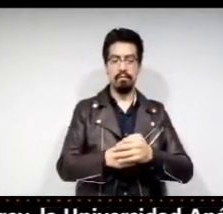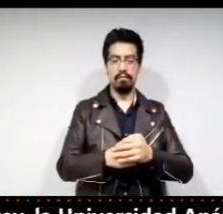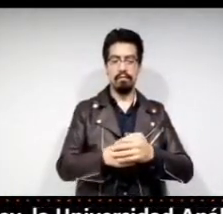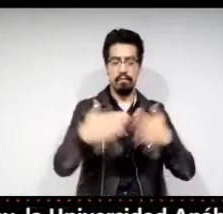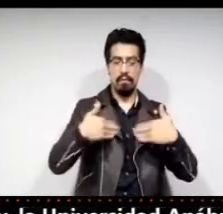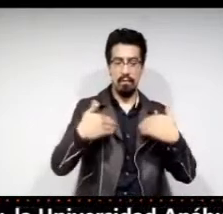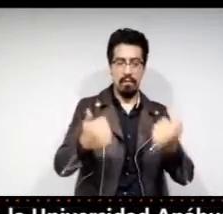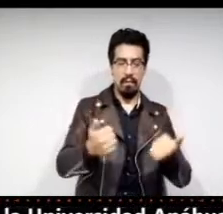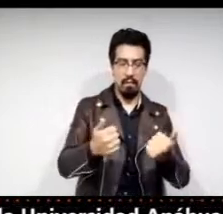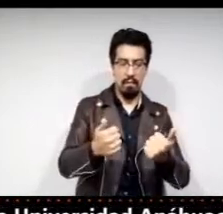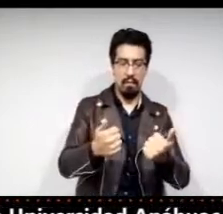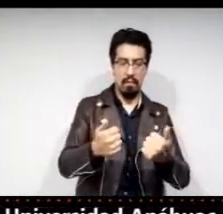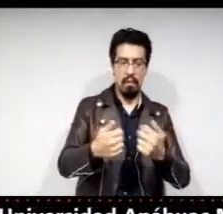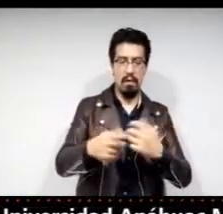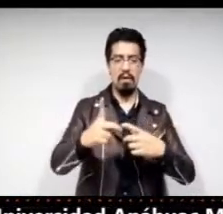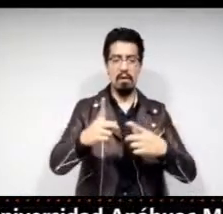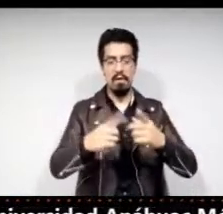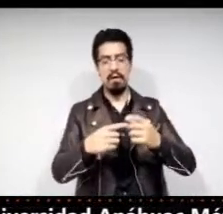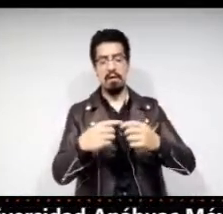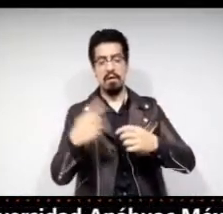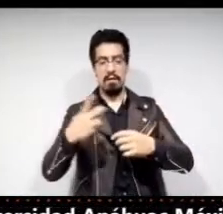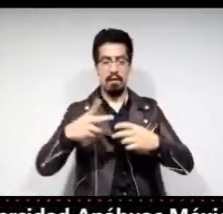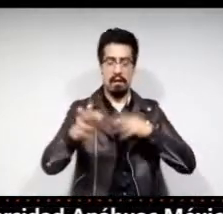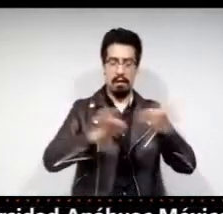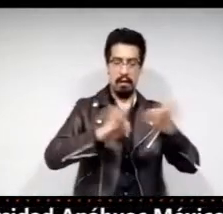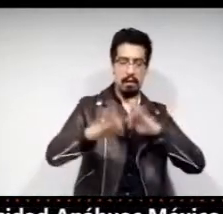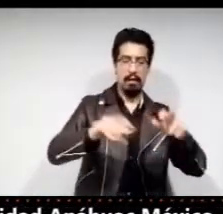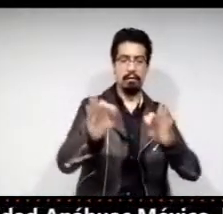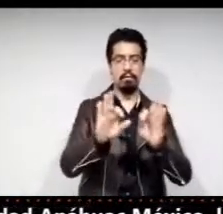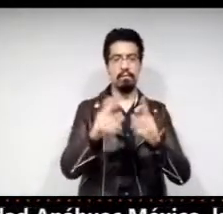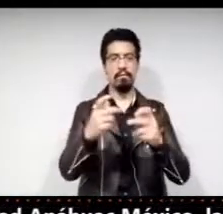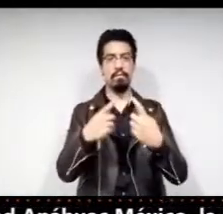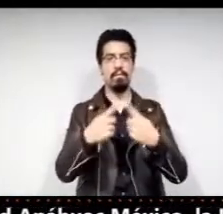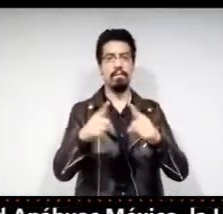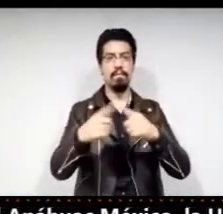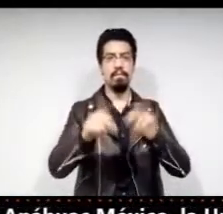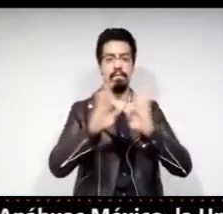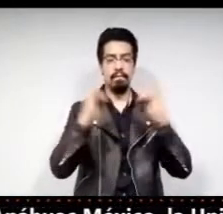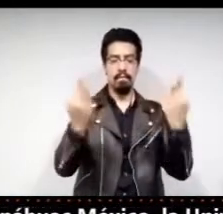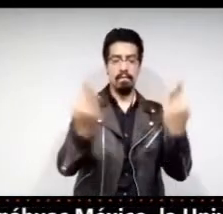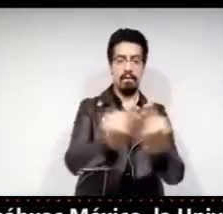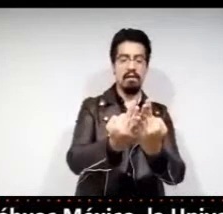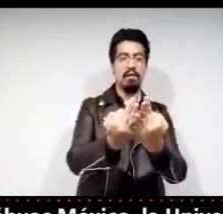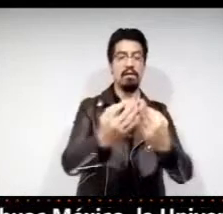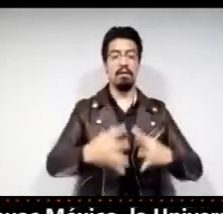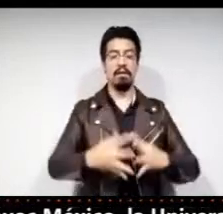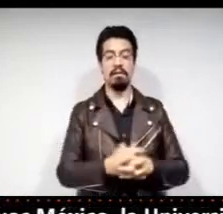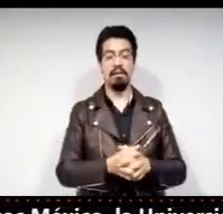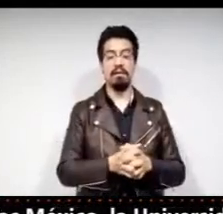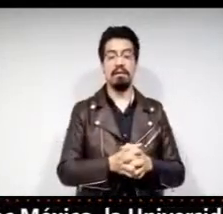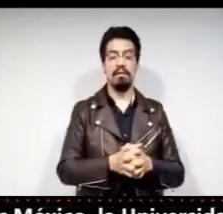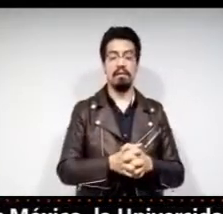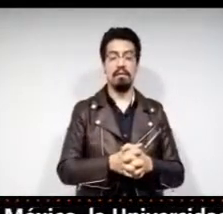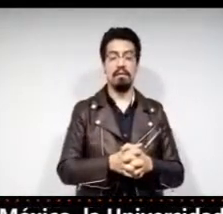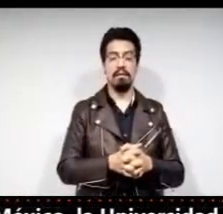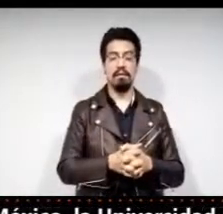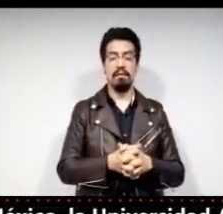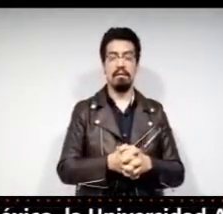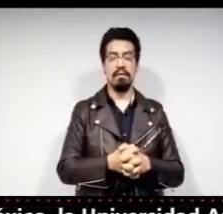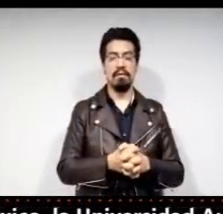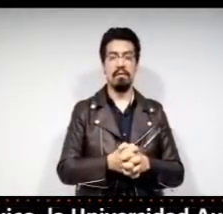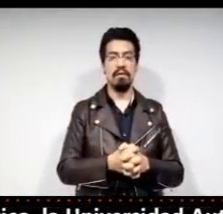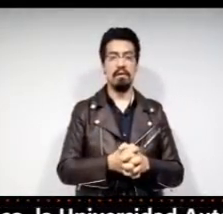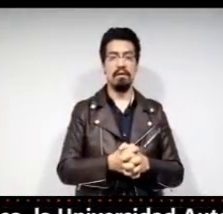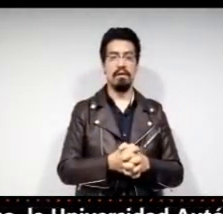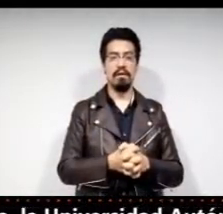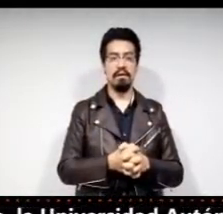discusión y sobre todo a operacionalizar de otra manera. ¿A qué me refiero? Tiene que ver con que se entendió que llevar hacia